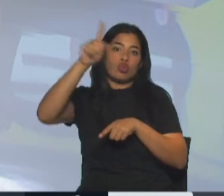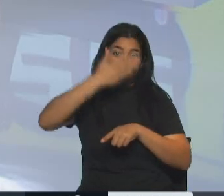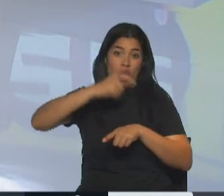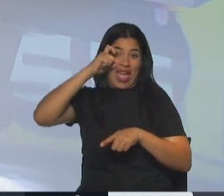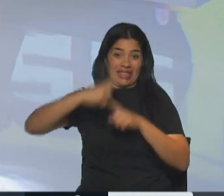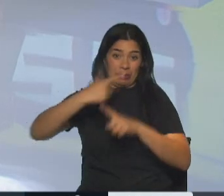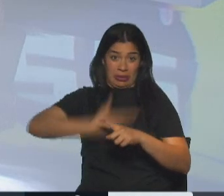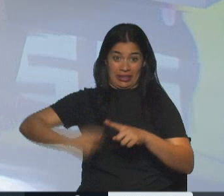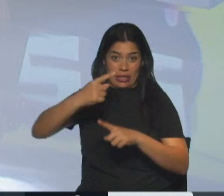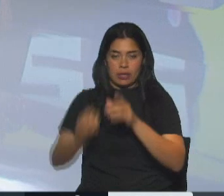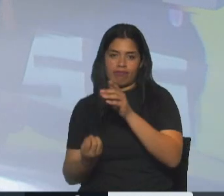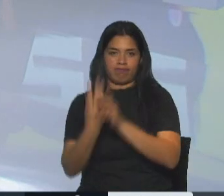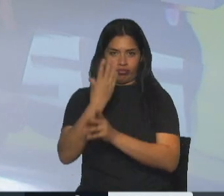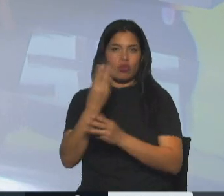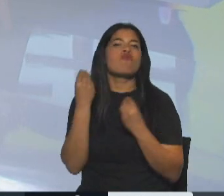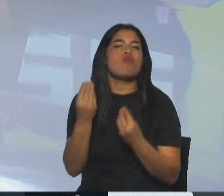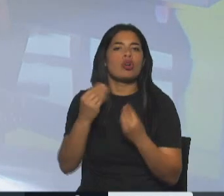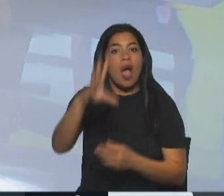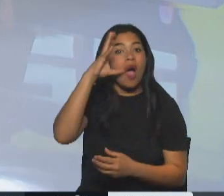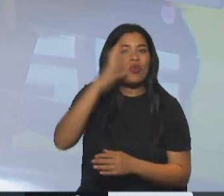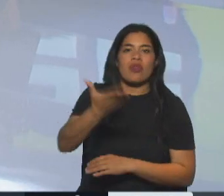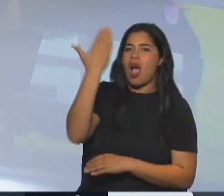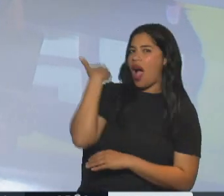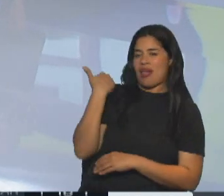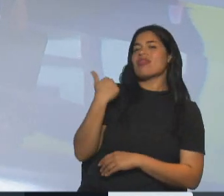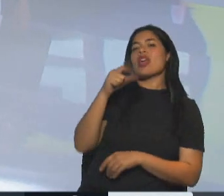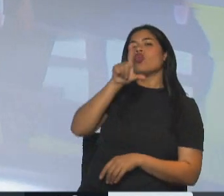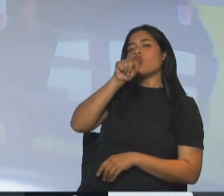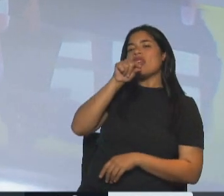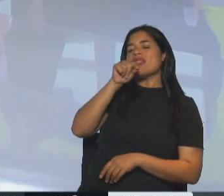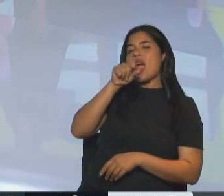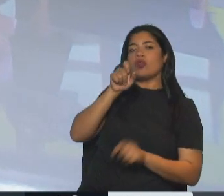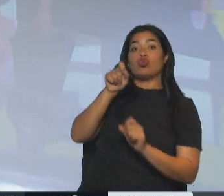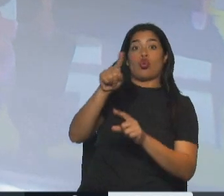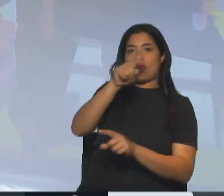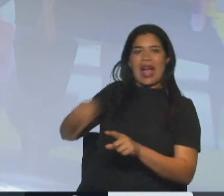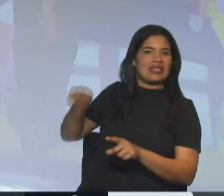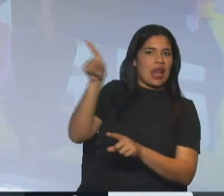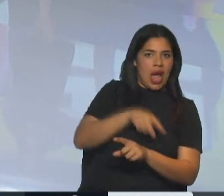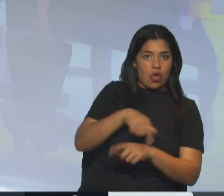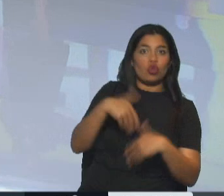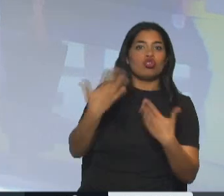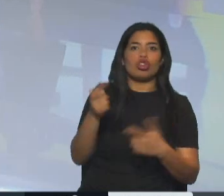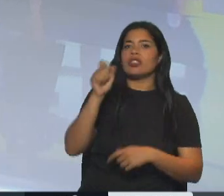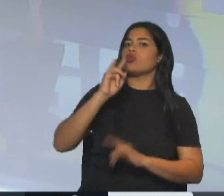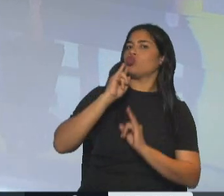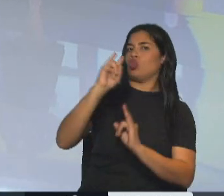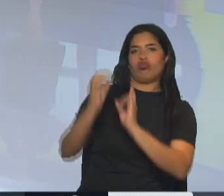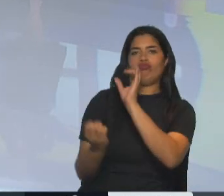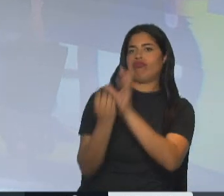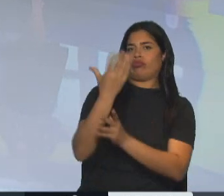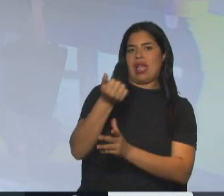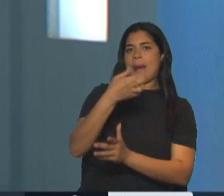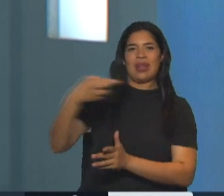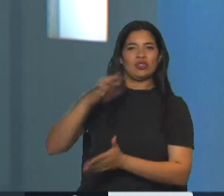cuenta en Twitter. Lo has hablado, lo hemos tocado acá. Exactamente. Pero le dieron de baja en Twitter por considerar que emitía o